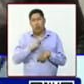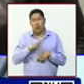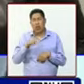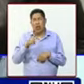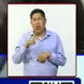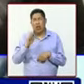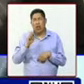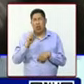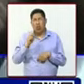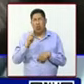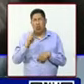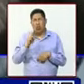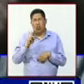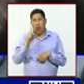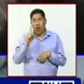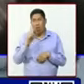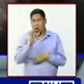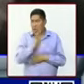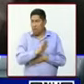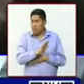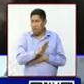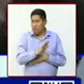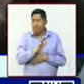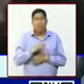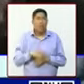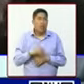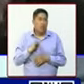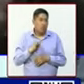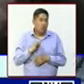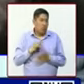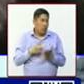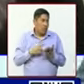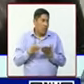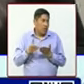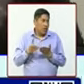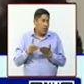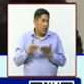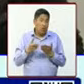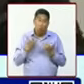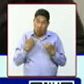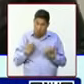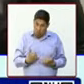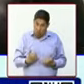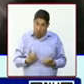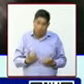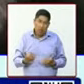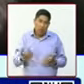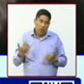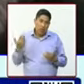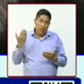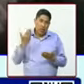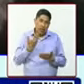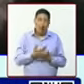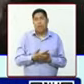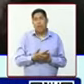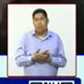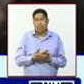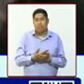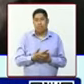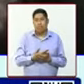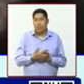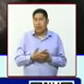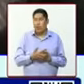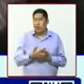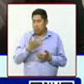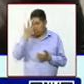Leonor a la 1:00 p.m. justamente. Yo la verdad recién el día de hoy he entrado desde Caranavi, he venido por